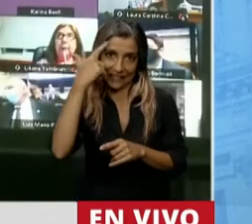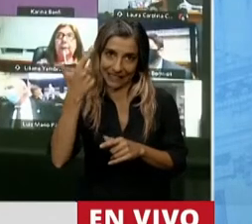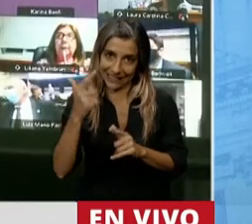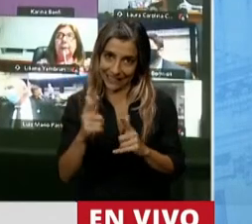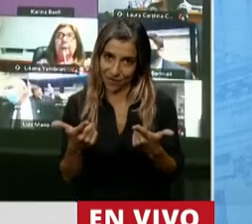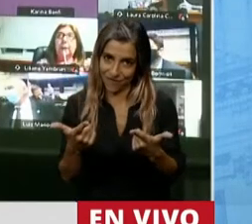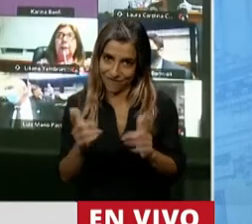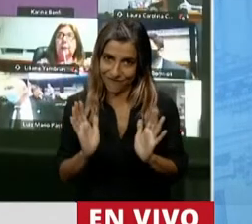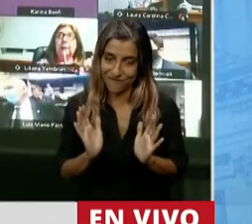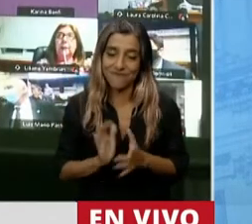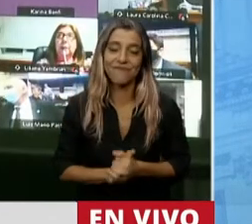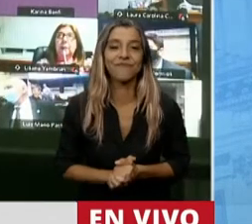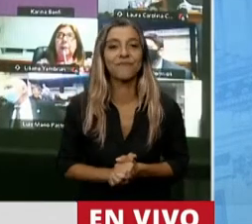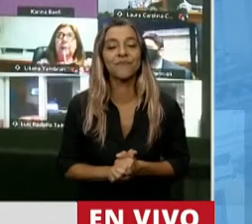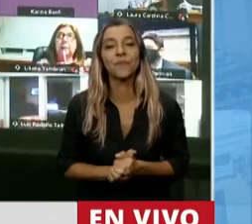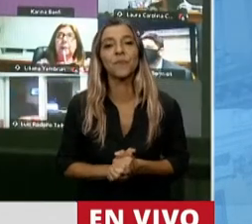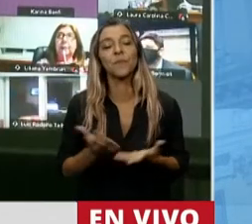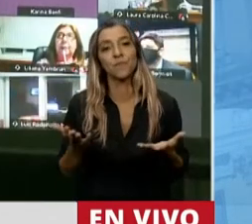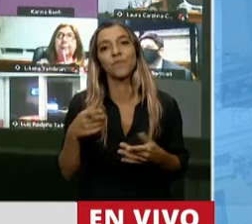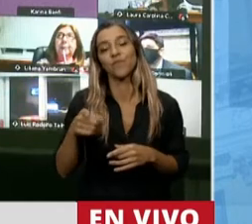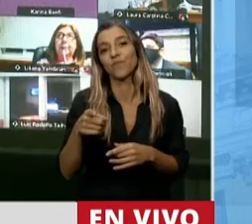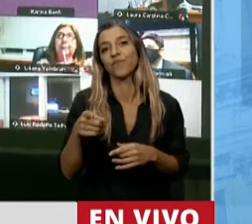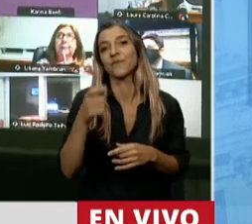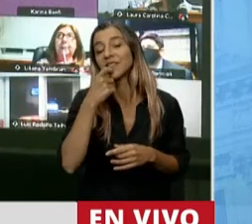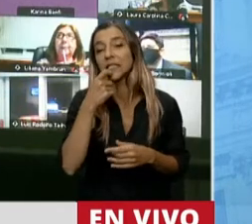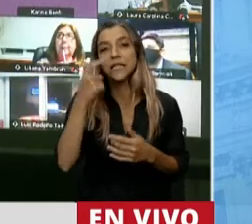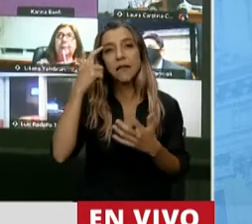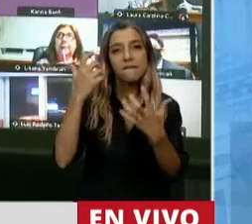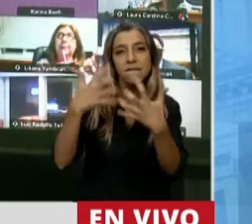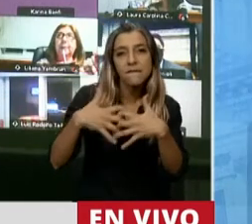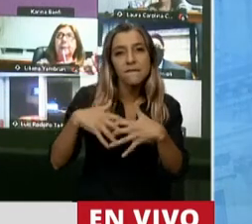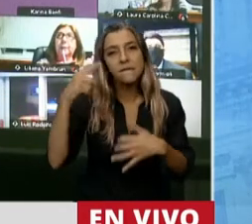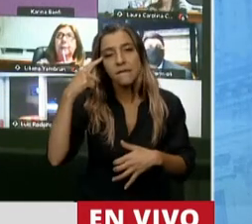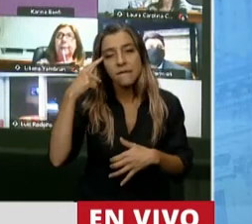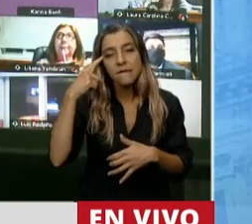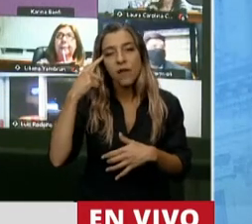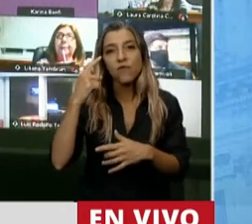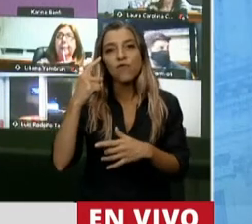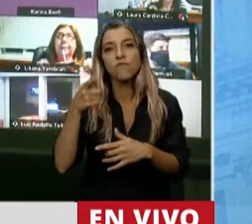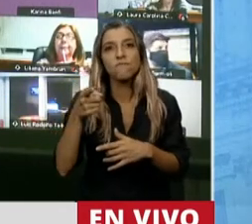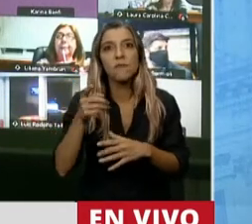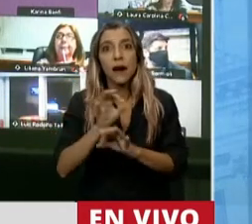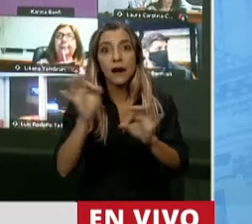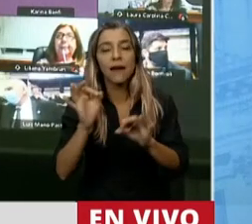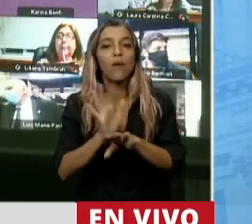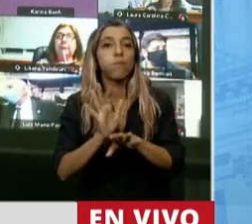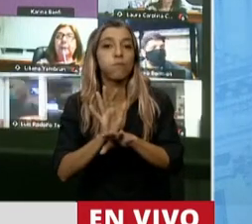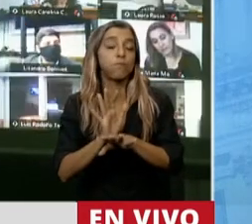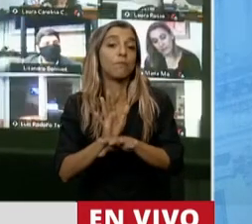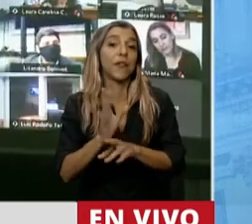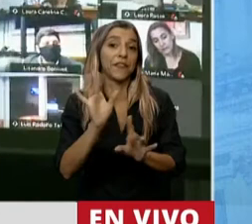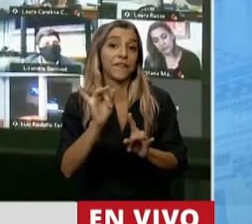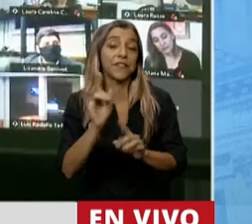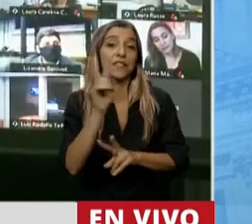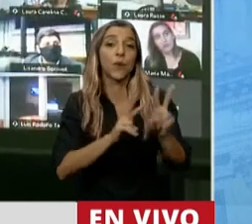Porque excluye el análisis, o excluye la posibilidad de analizar la desigualdad social y la concentración de la